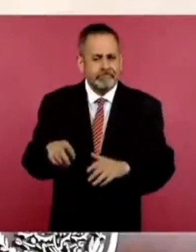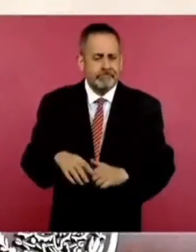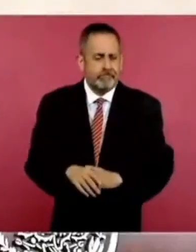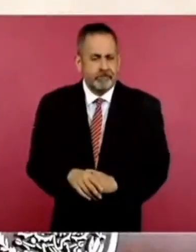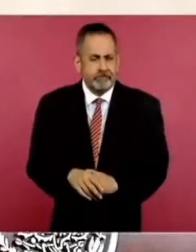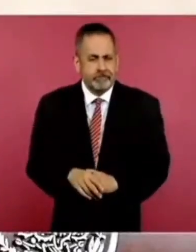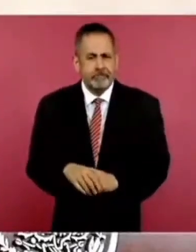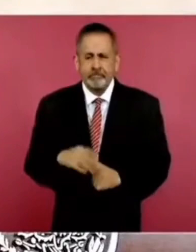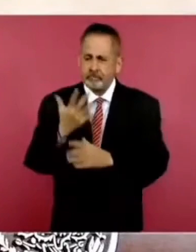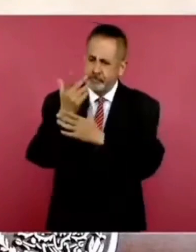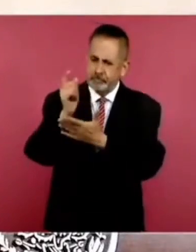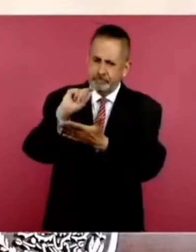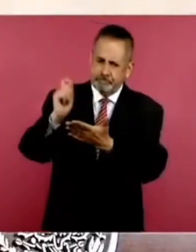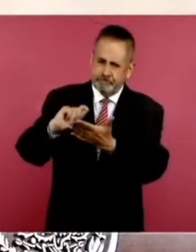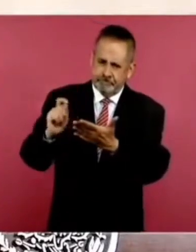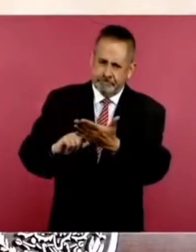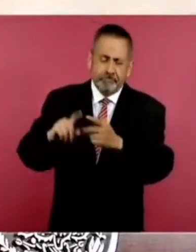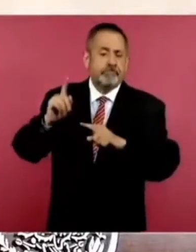que escribió